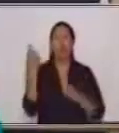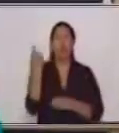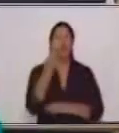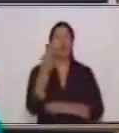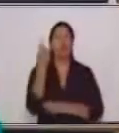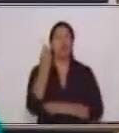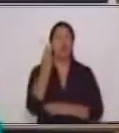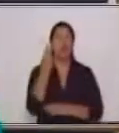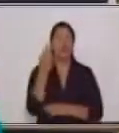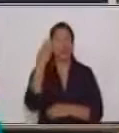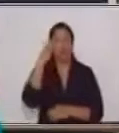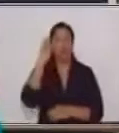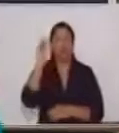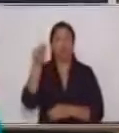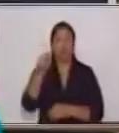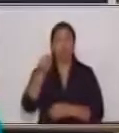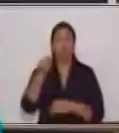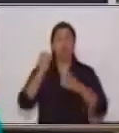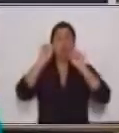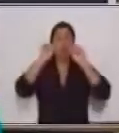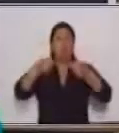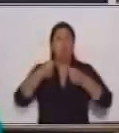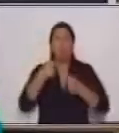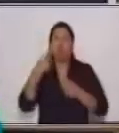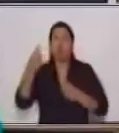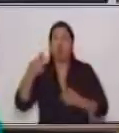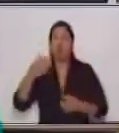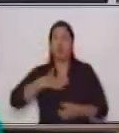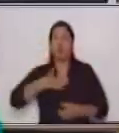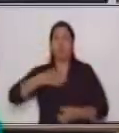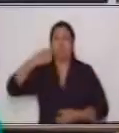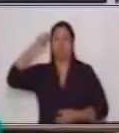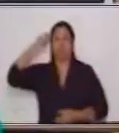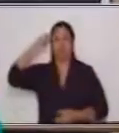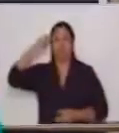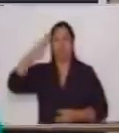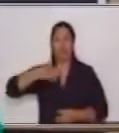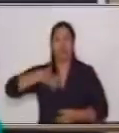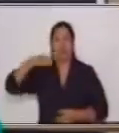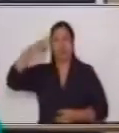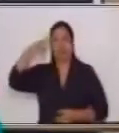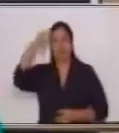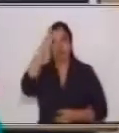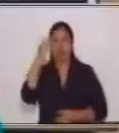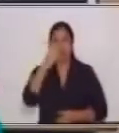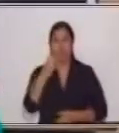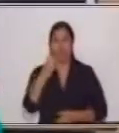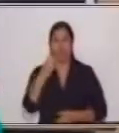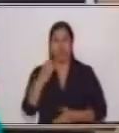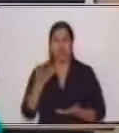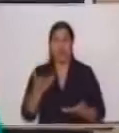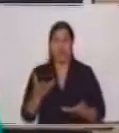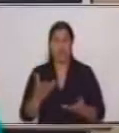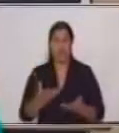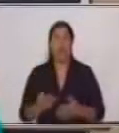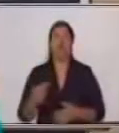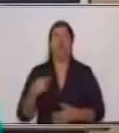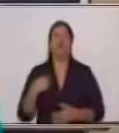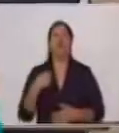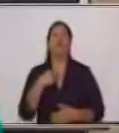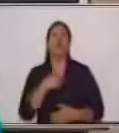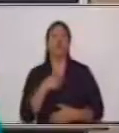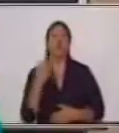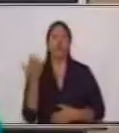puntos de vista. A nivel académico nos lo solicitan para ver el nivel de